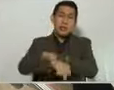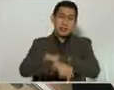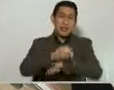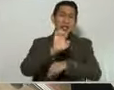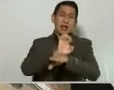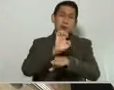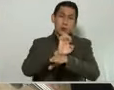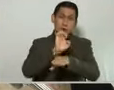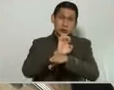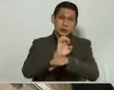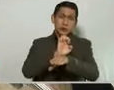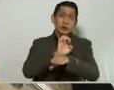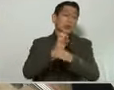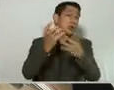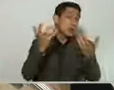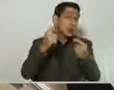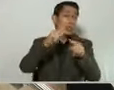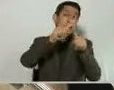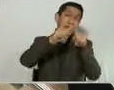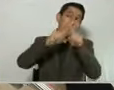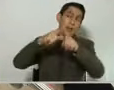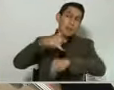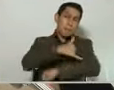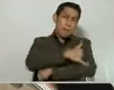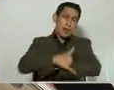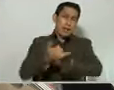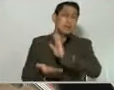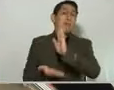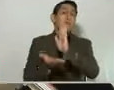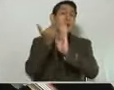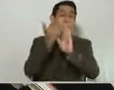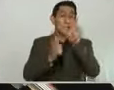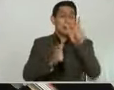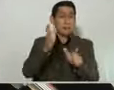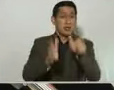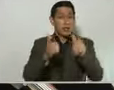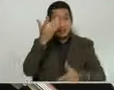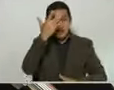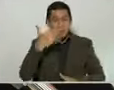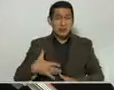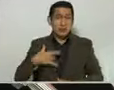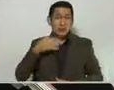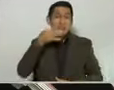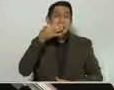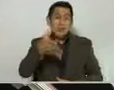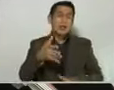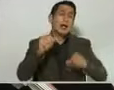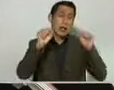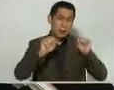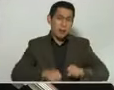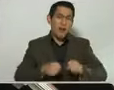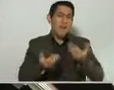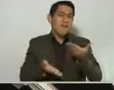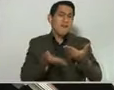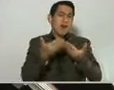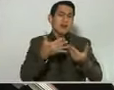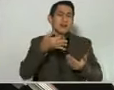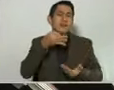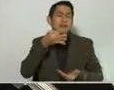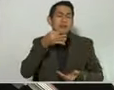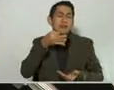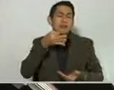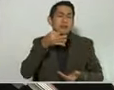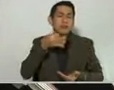medio de las proximidades de la fiesta hay mayor acumulación de gente en las calles y se está propagando con mucha más rapidez